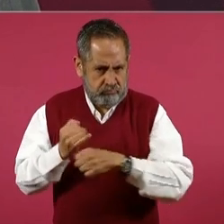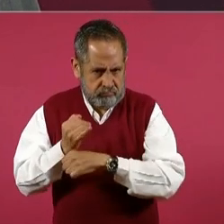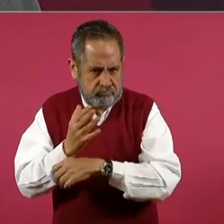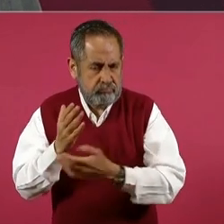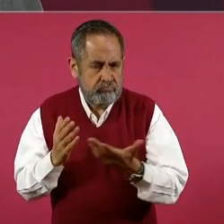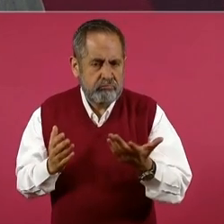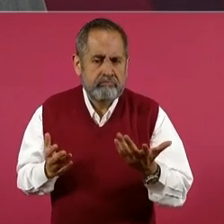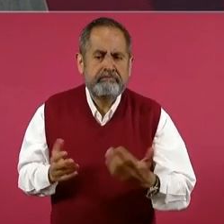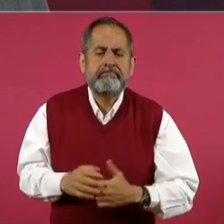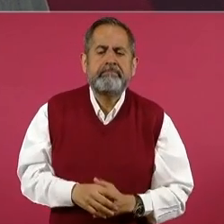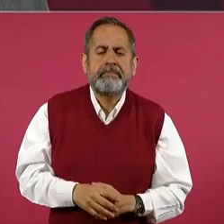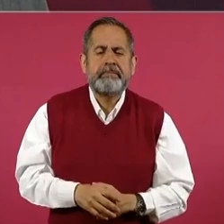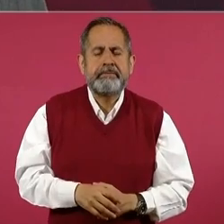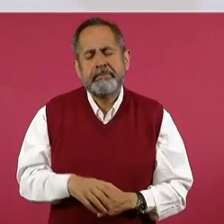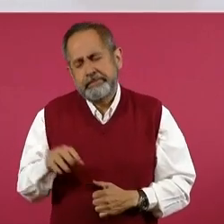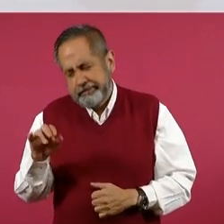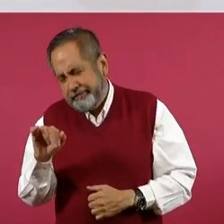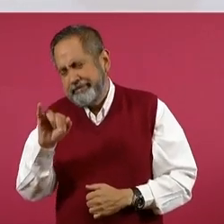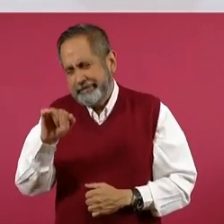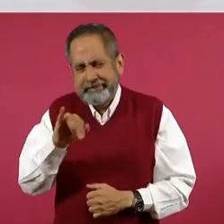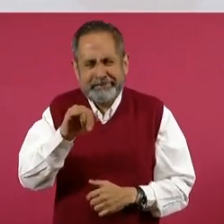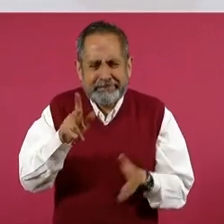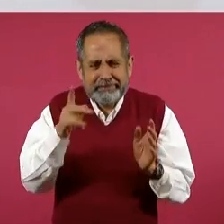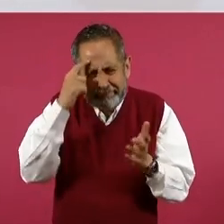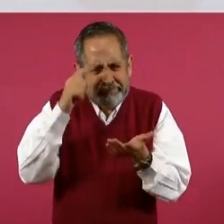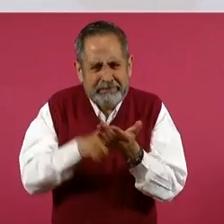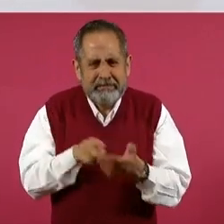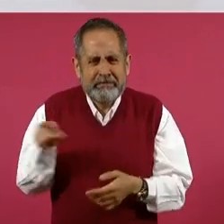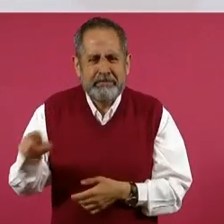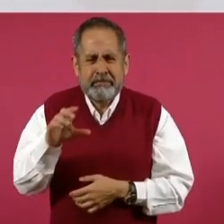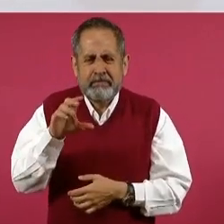pues yo creo que Corral